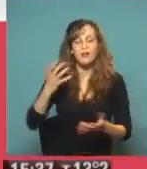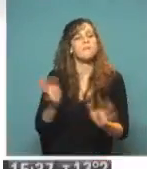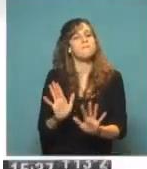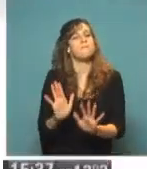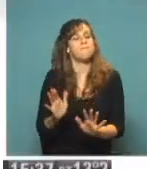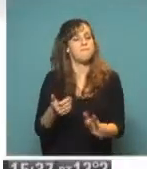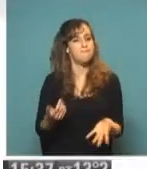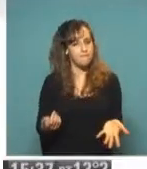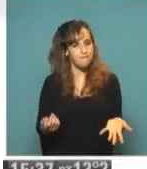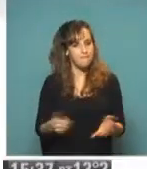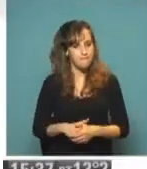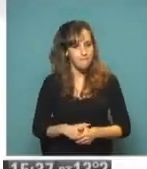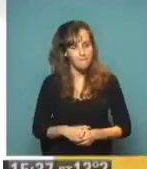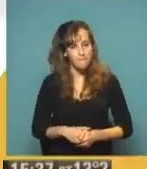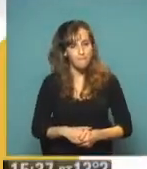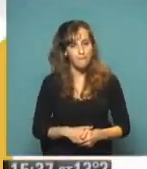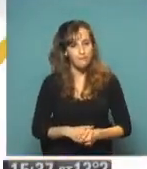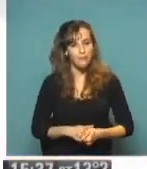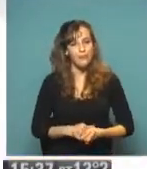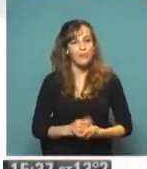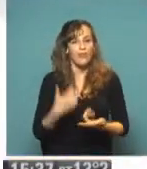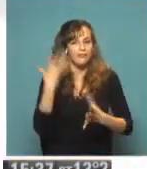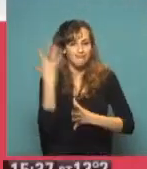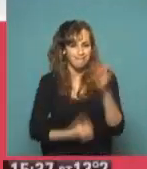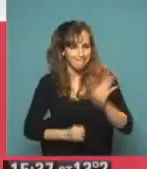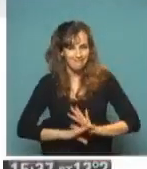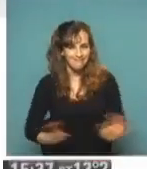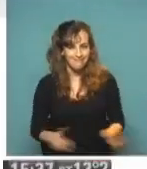Fábregas? ¿Sabes qué puede ser? A mí no voy a intentar, mira.